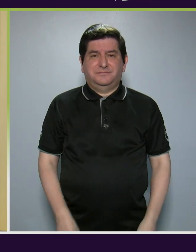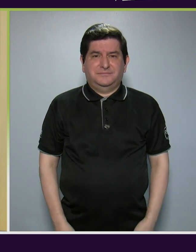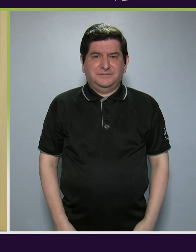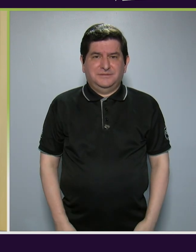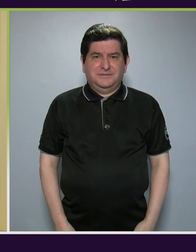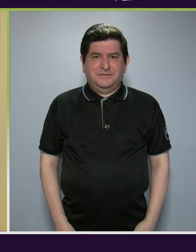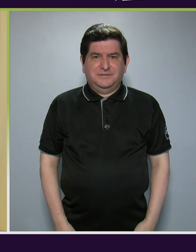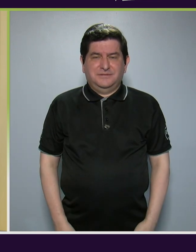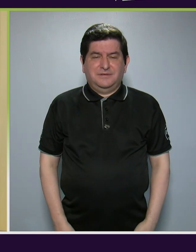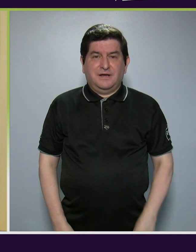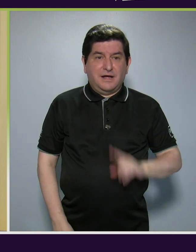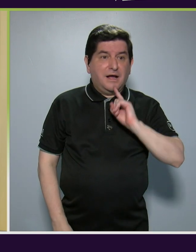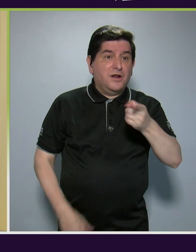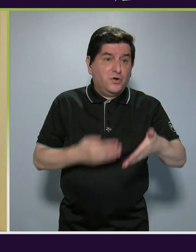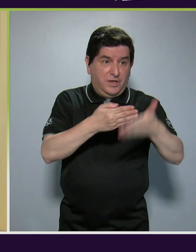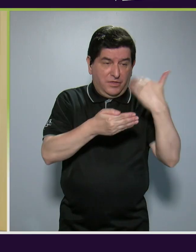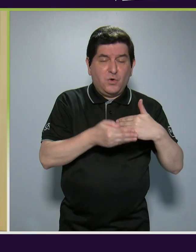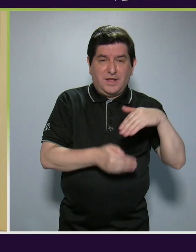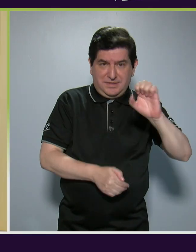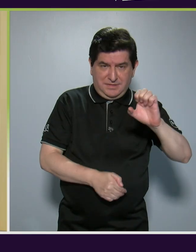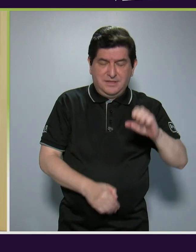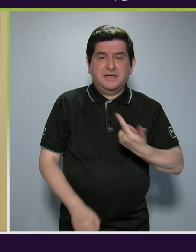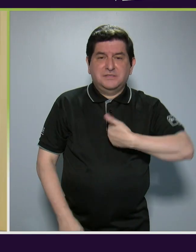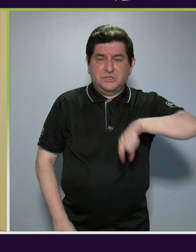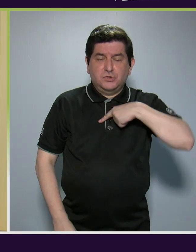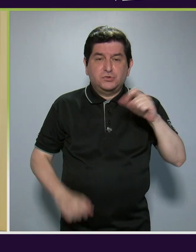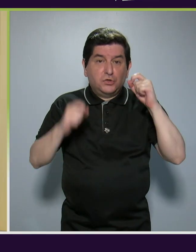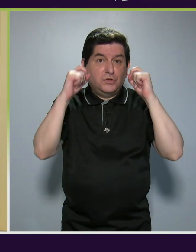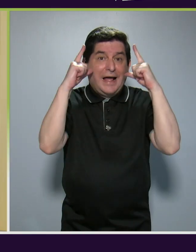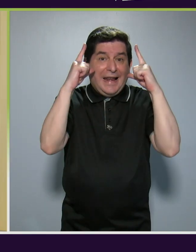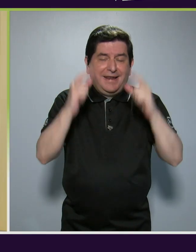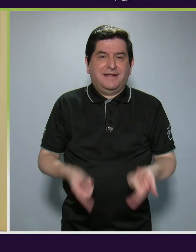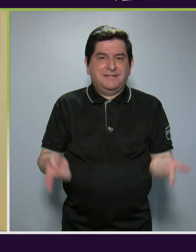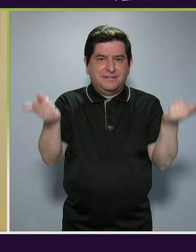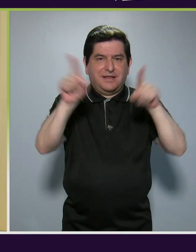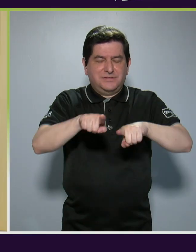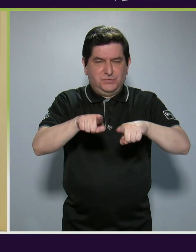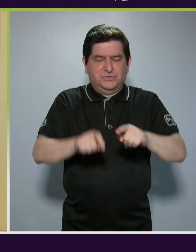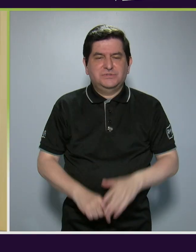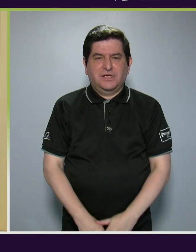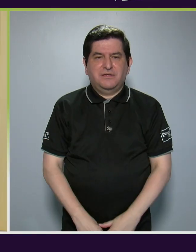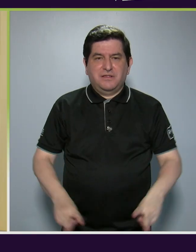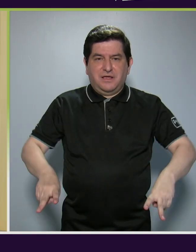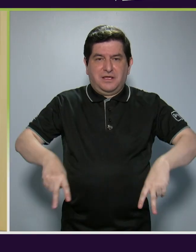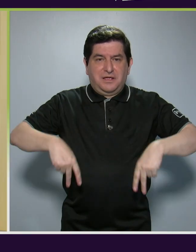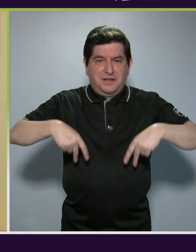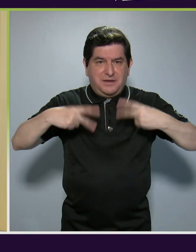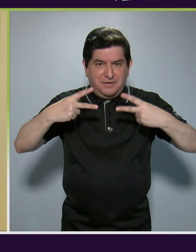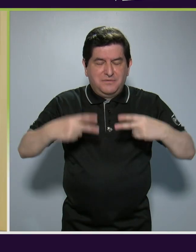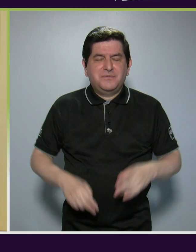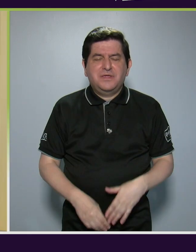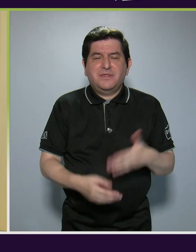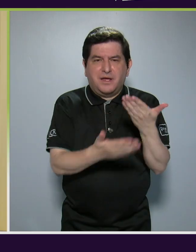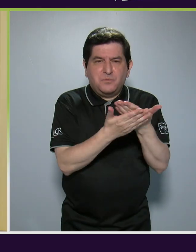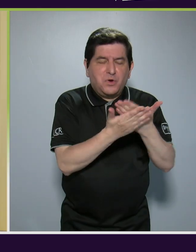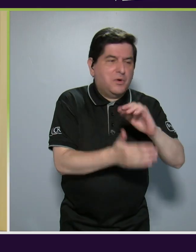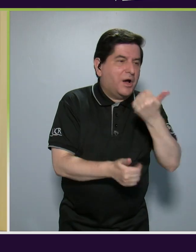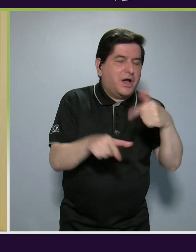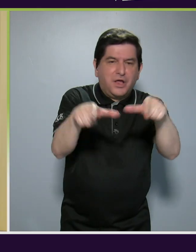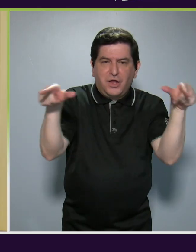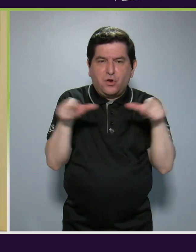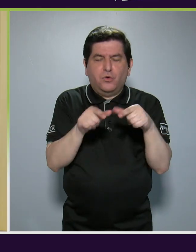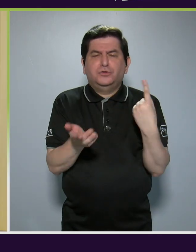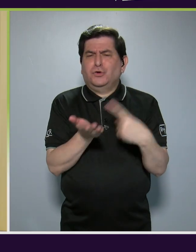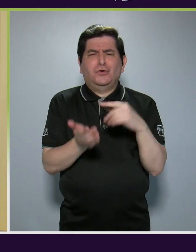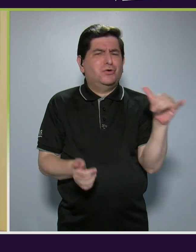haciendo alusión a lo que decía Emiliana, estamos dando una alerta de qué podría estar pasando en función de la evidencia que ha estado pasando también en otros lugares. Esta misma